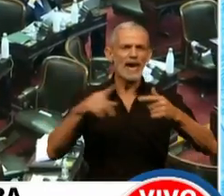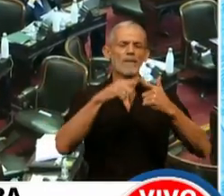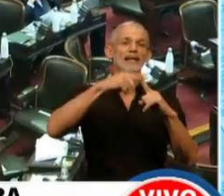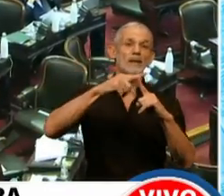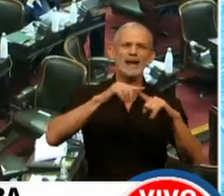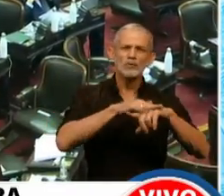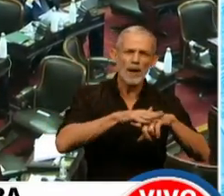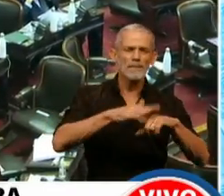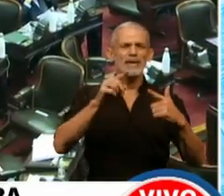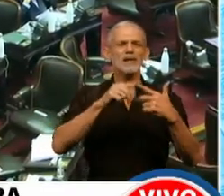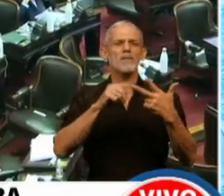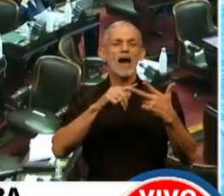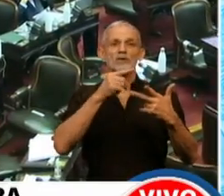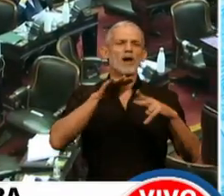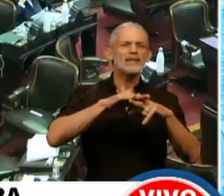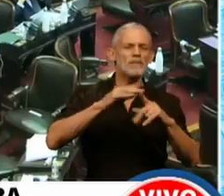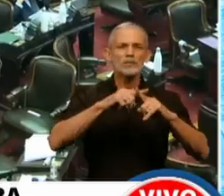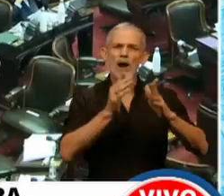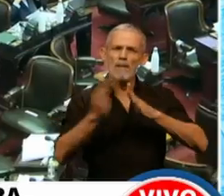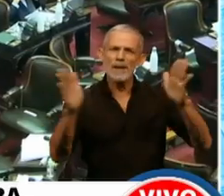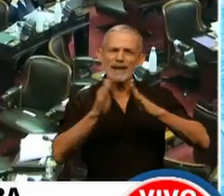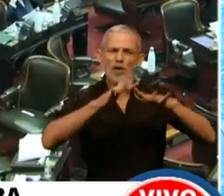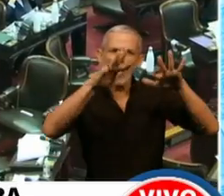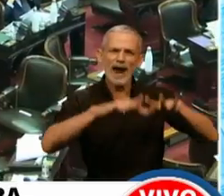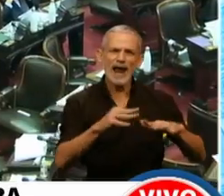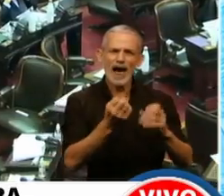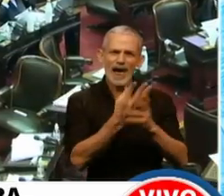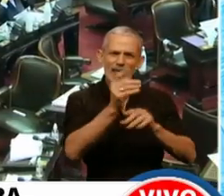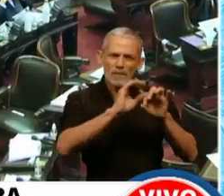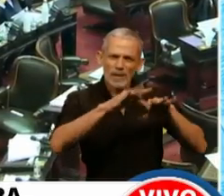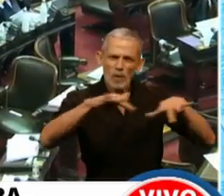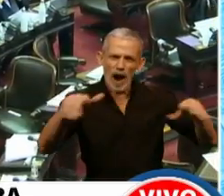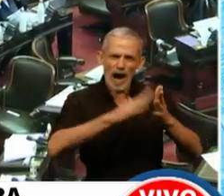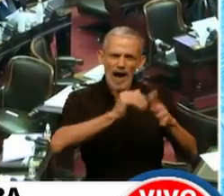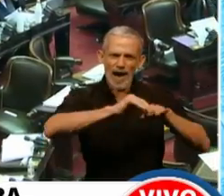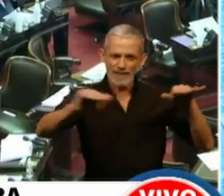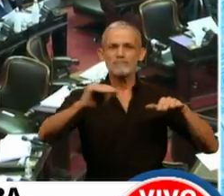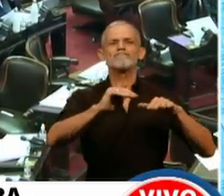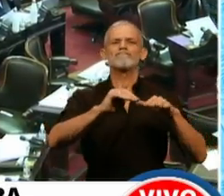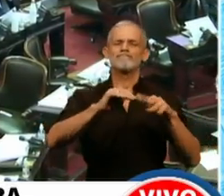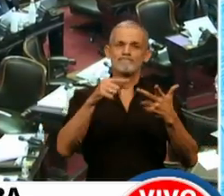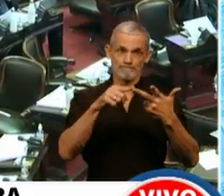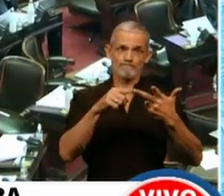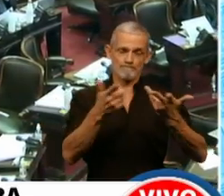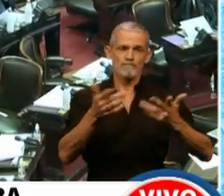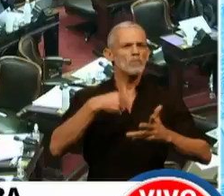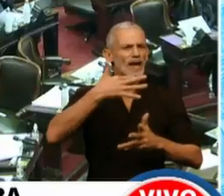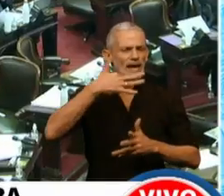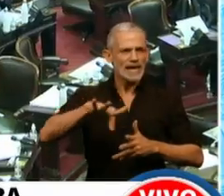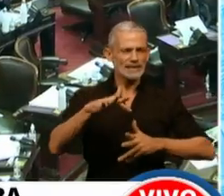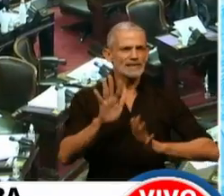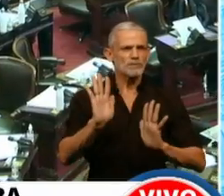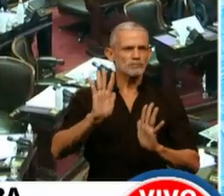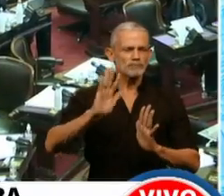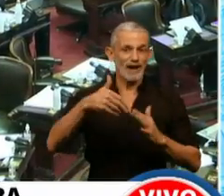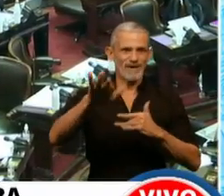temperaturas mínimas absolutas los periodos de helada etcétera 'entendemos presidente la necesidad ante la